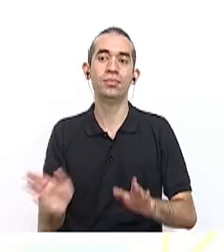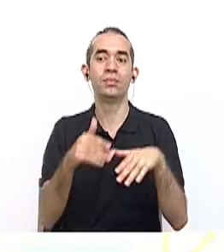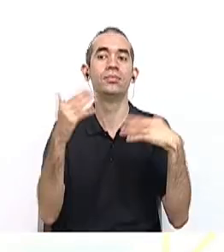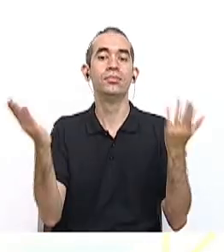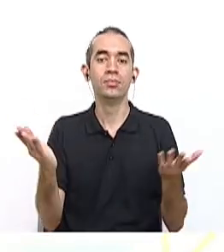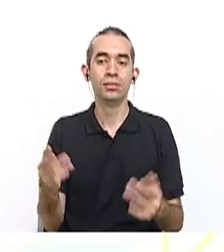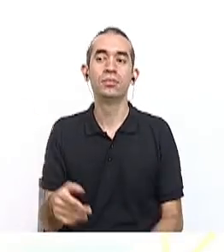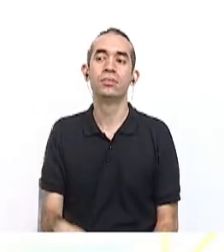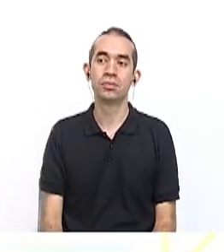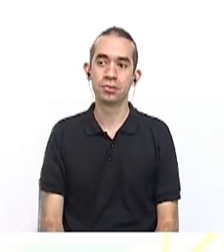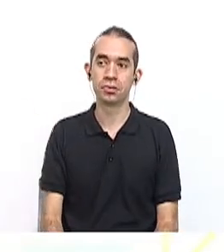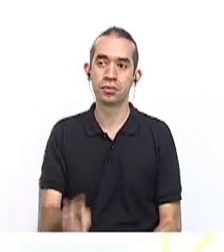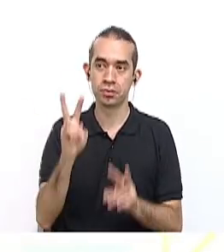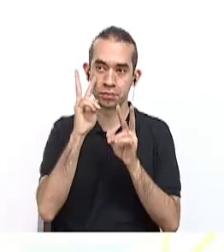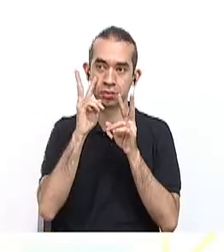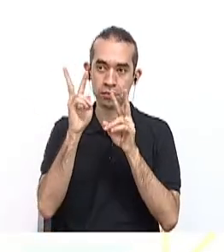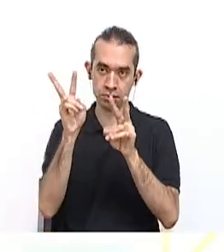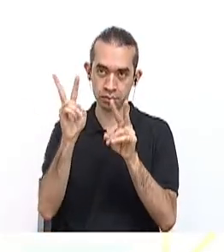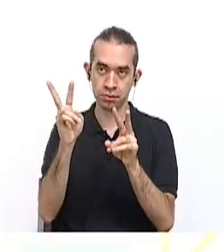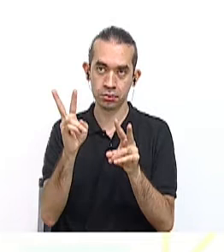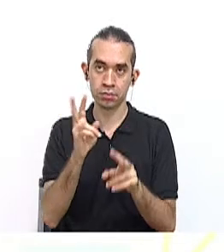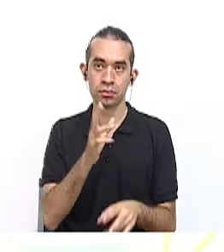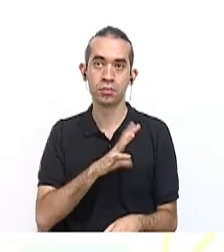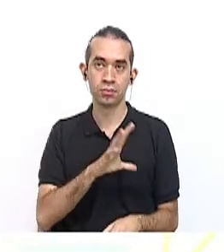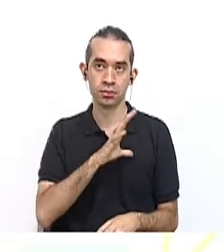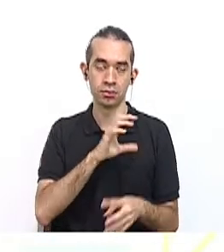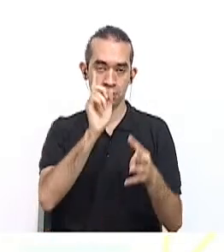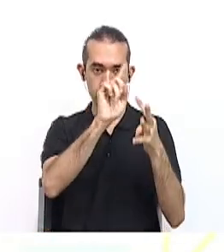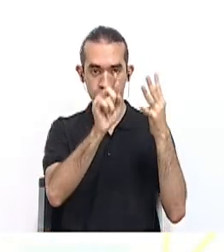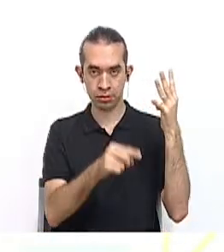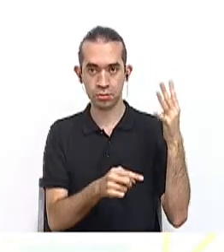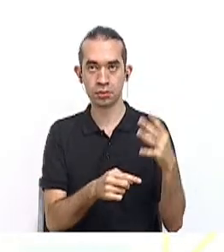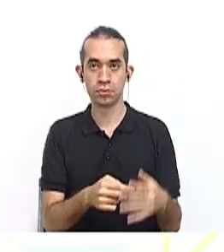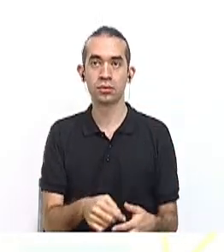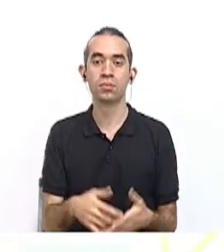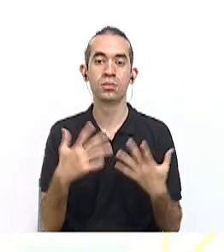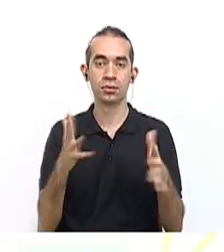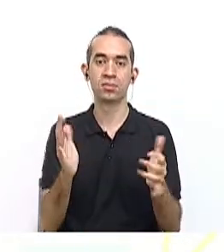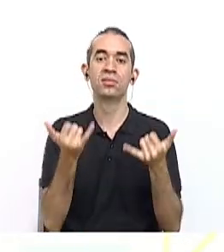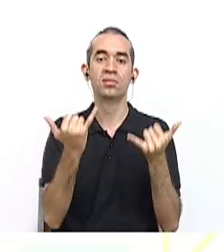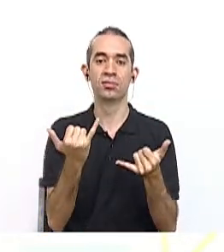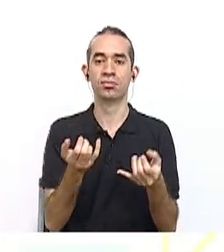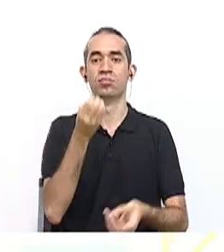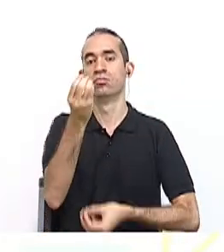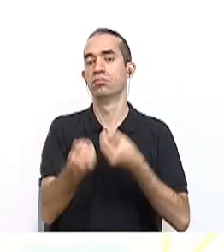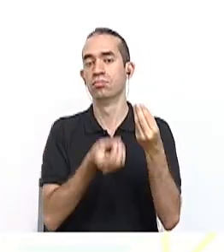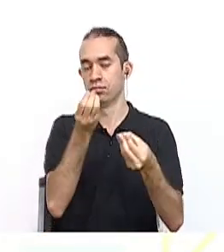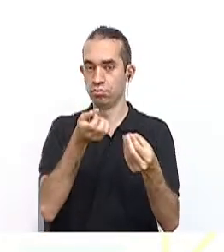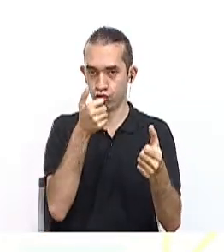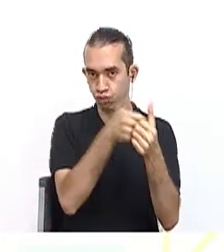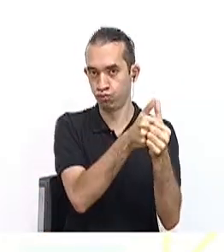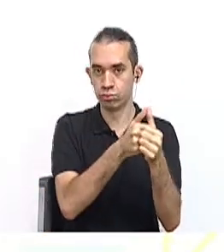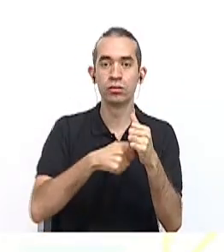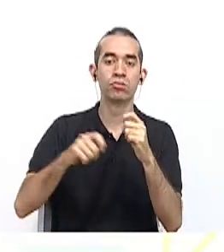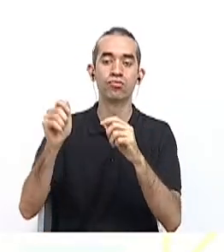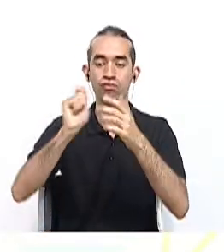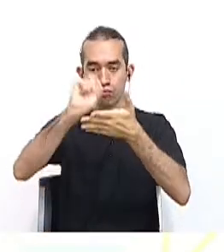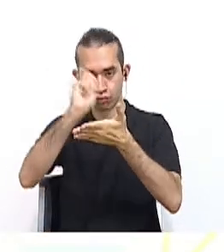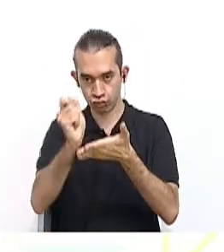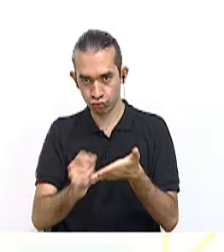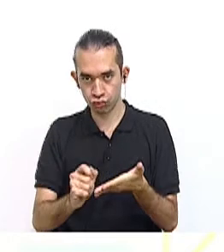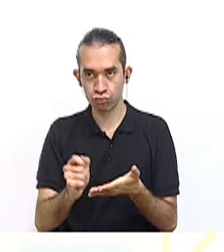Entonces, dadas esas condiciones que inicialmente nos dieron, vamos a realizar el desarrollo de